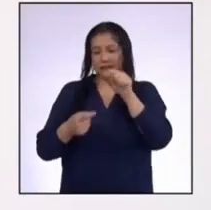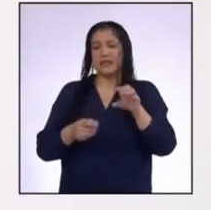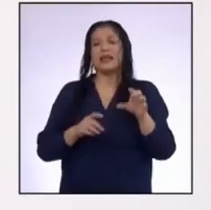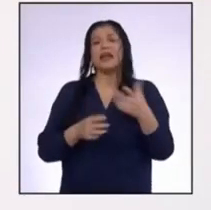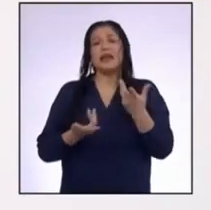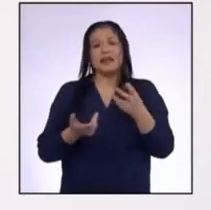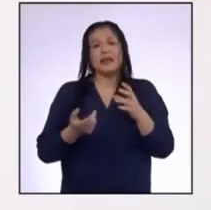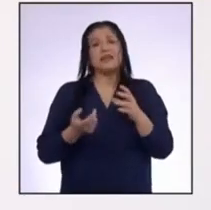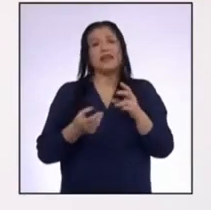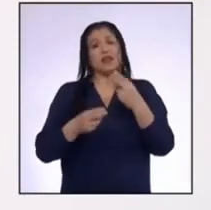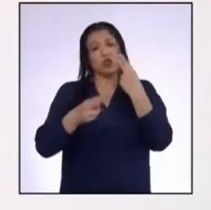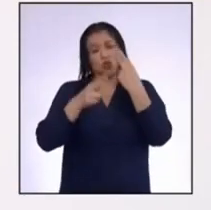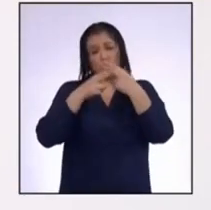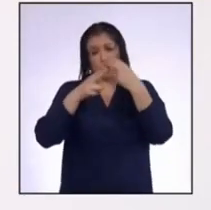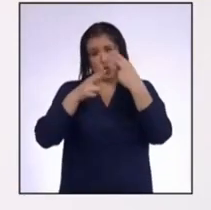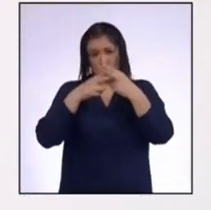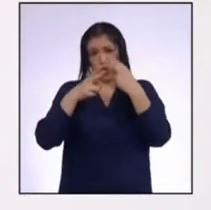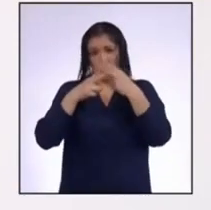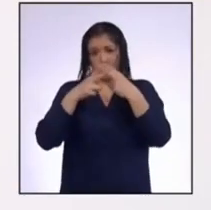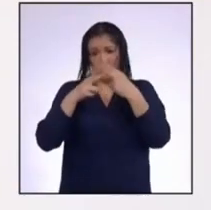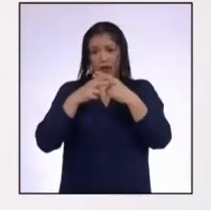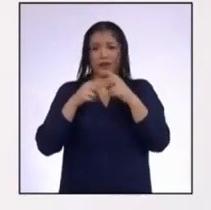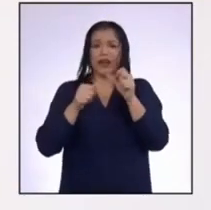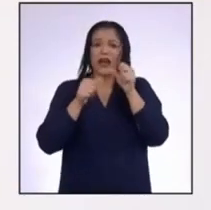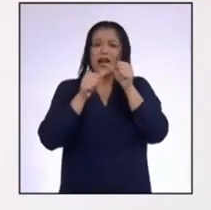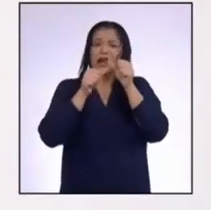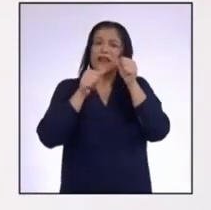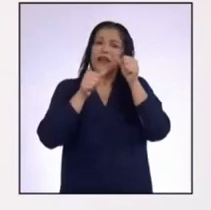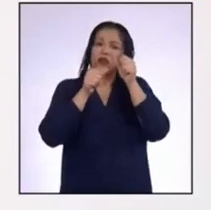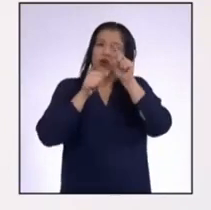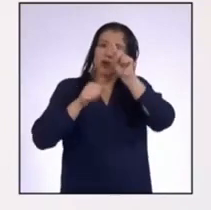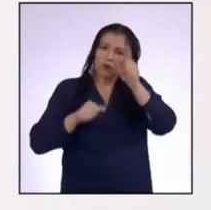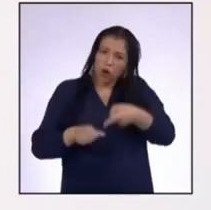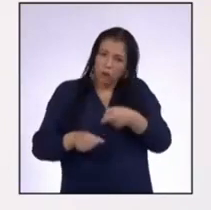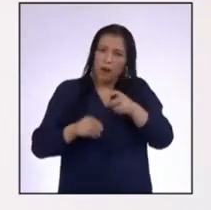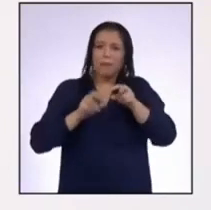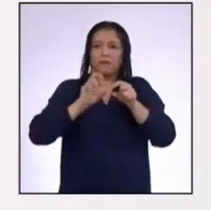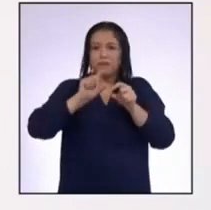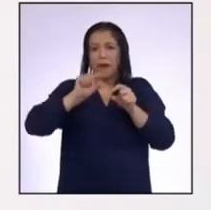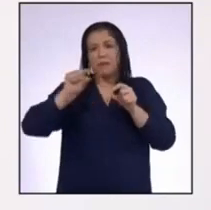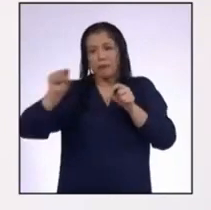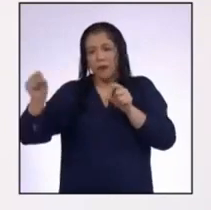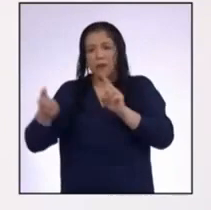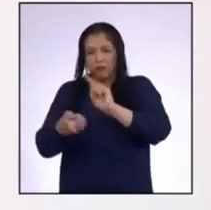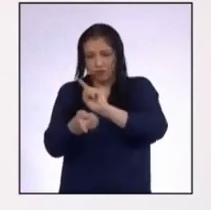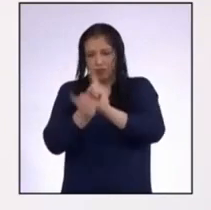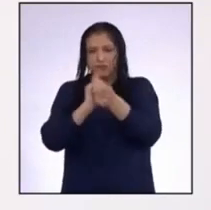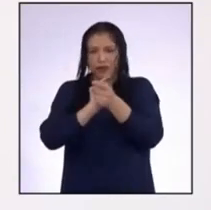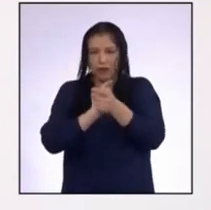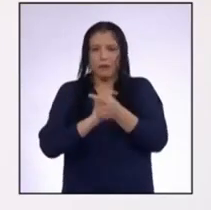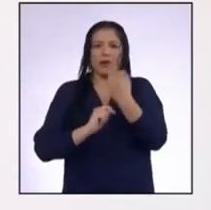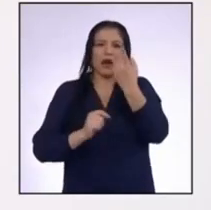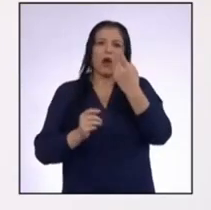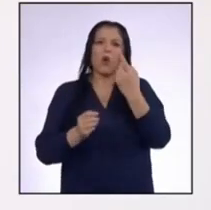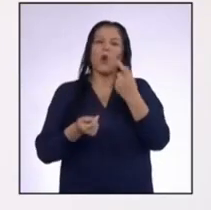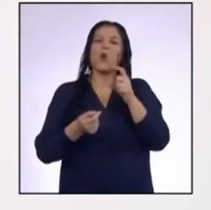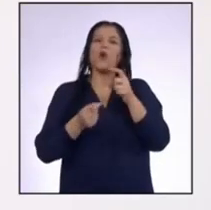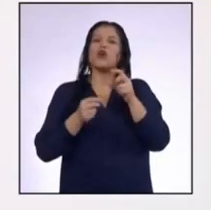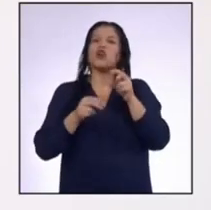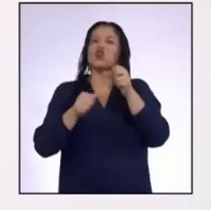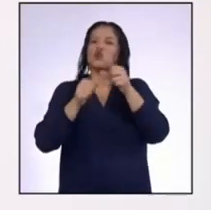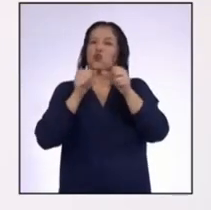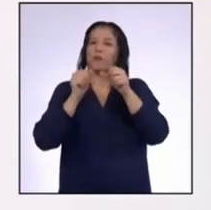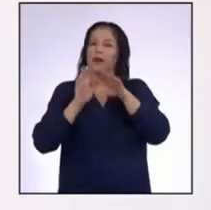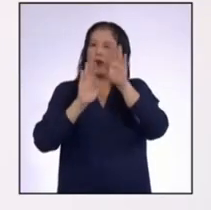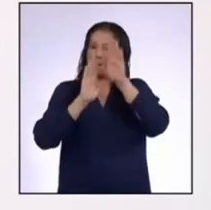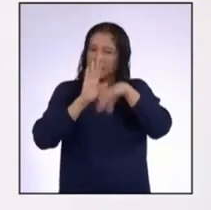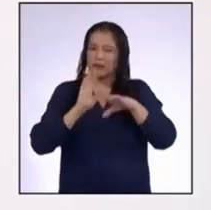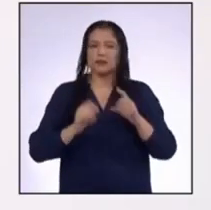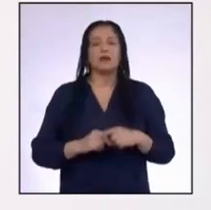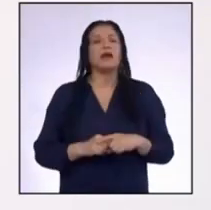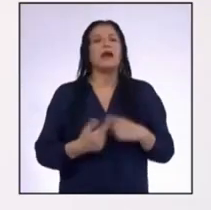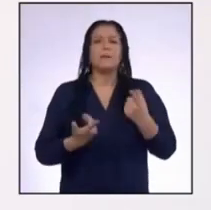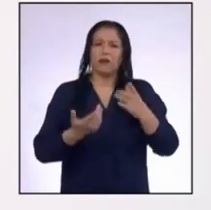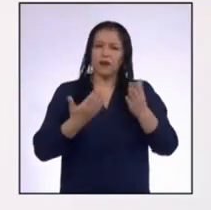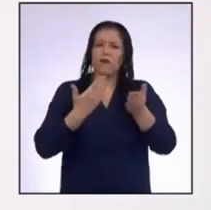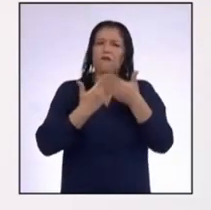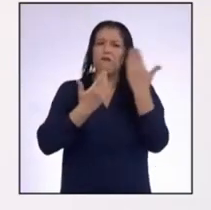acción de disminuir la cantidad de cifras decimales, lo que da lugar a un valor menos exacto, pero que